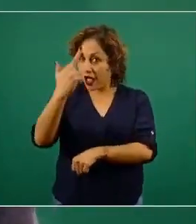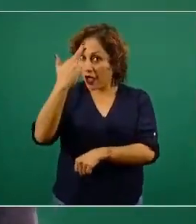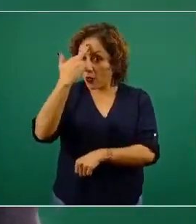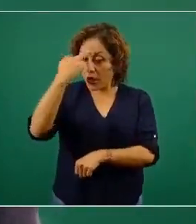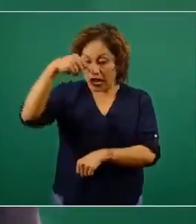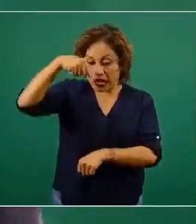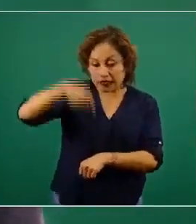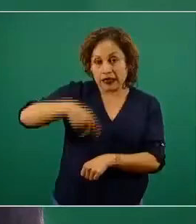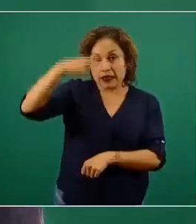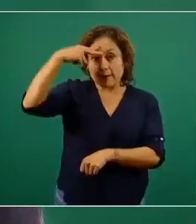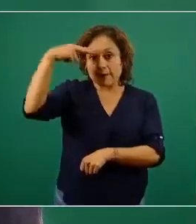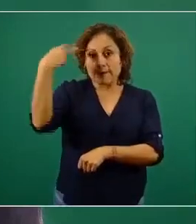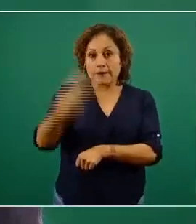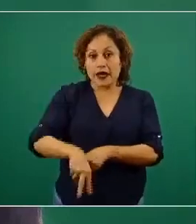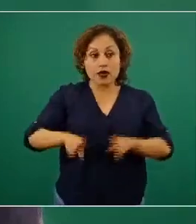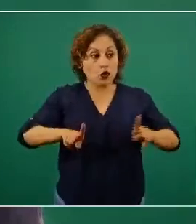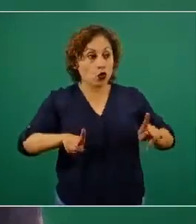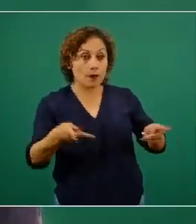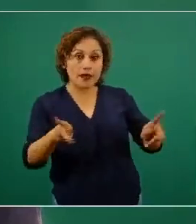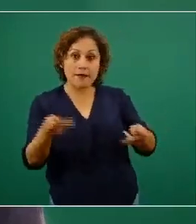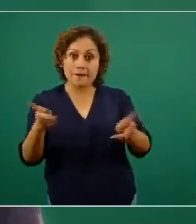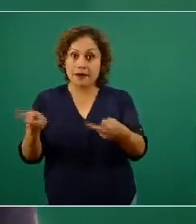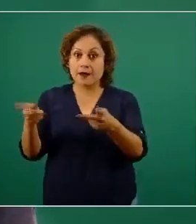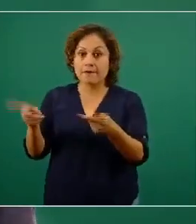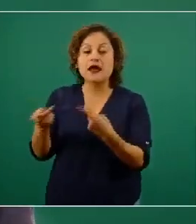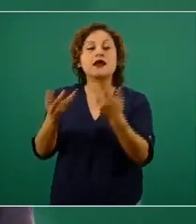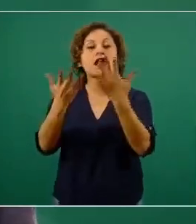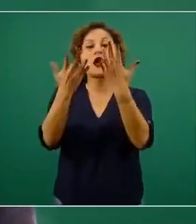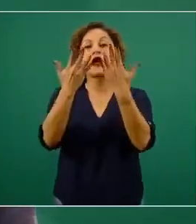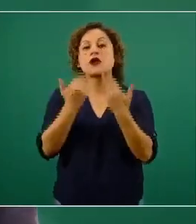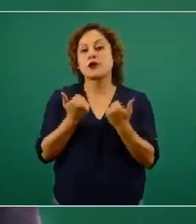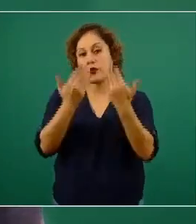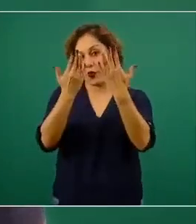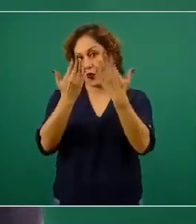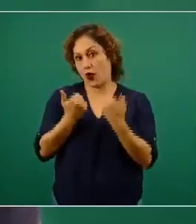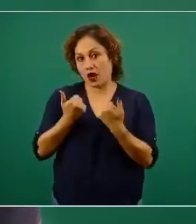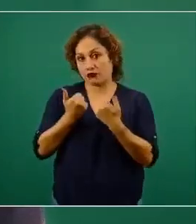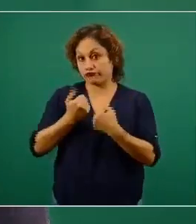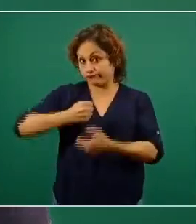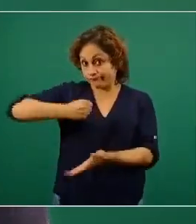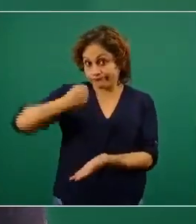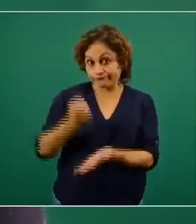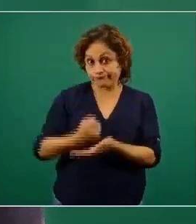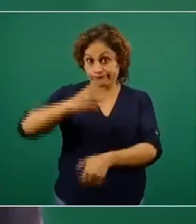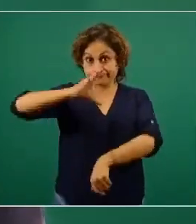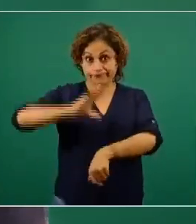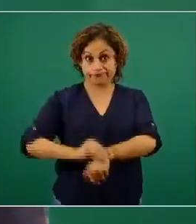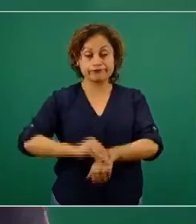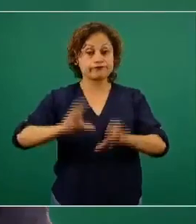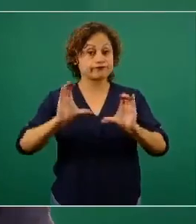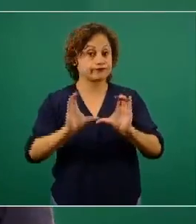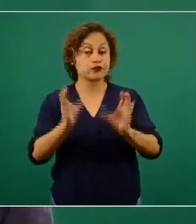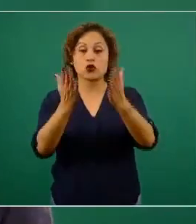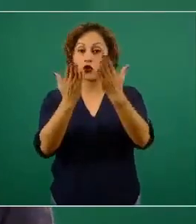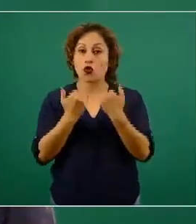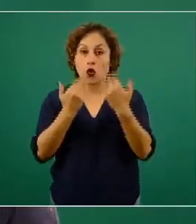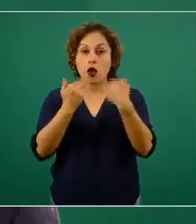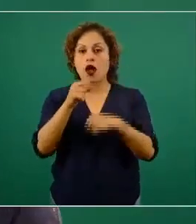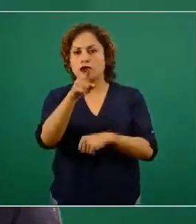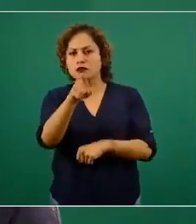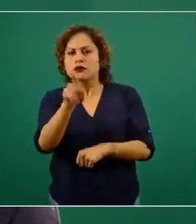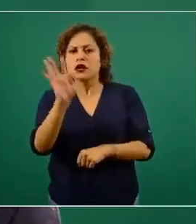México no hay autorización de venta de vacuna, hasta el momento ninguna autorización de venta de vacuna. Si alguien pretende